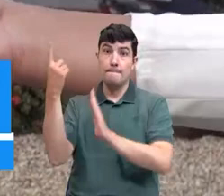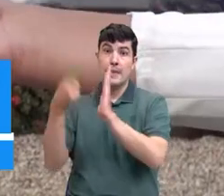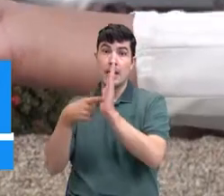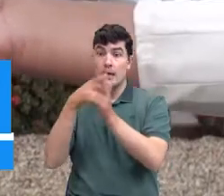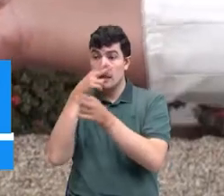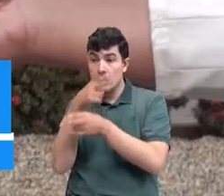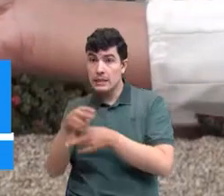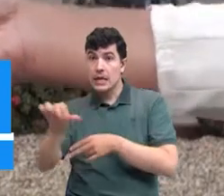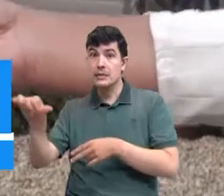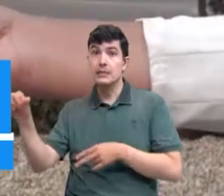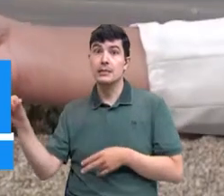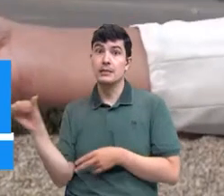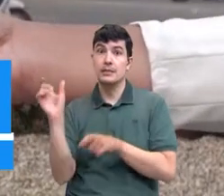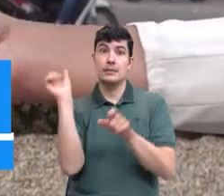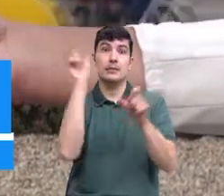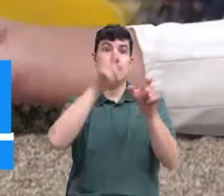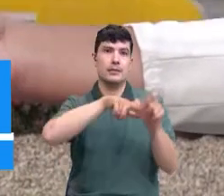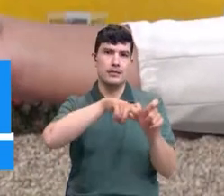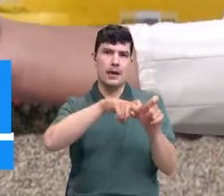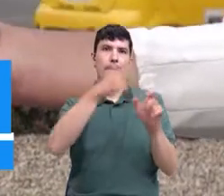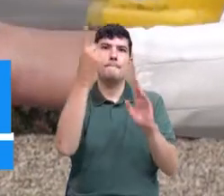mil niñas que se inscribieron, yo fui